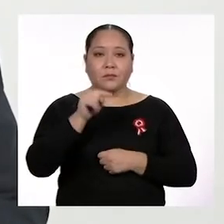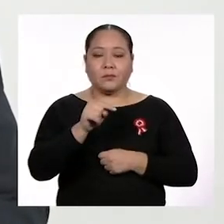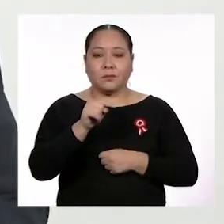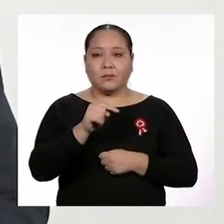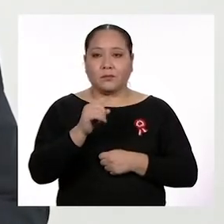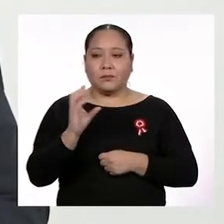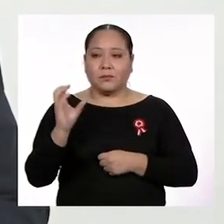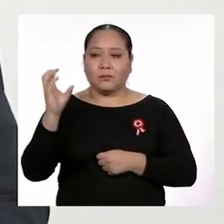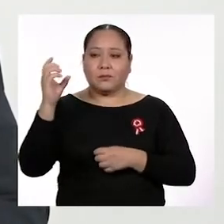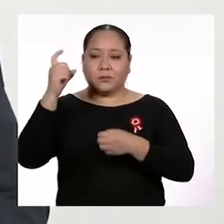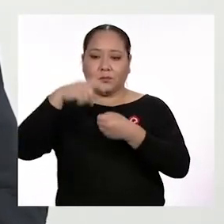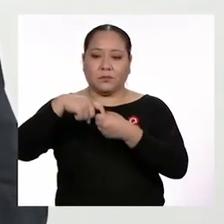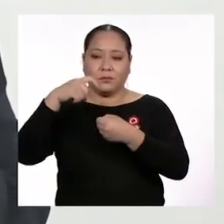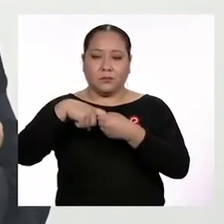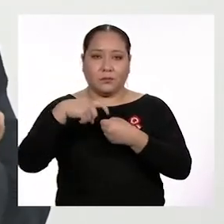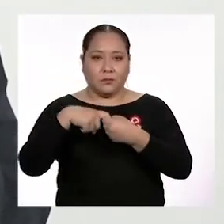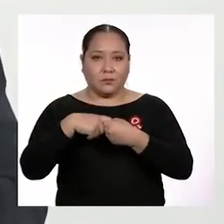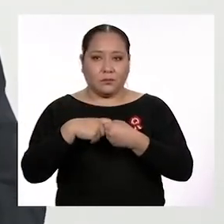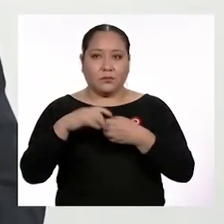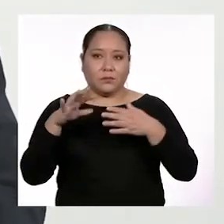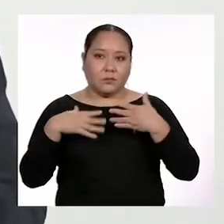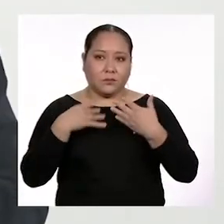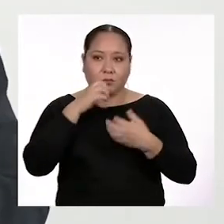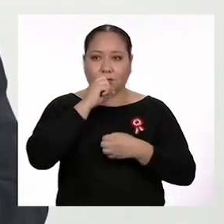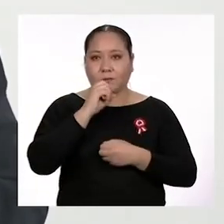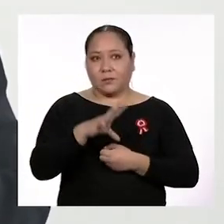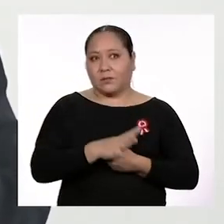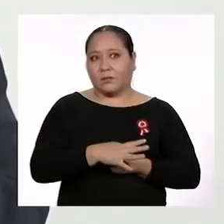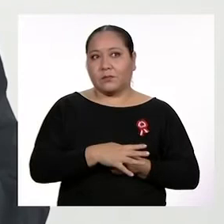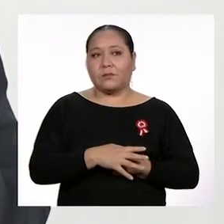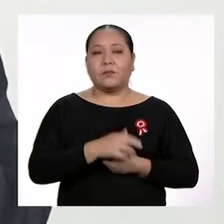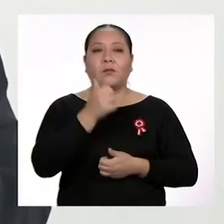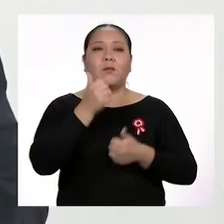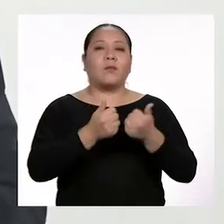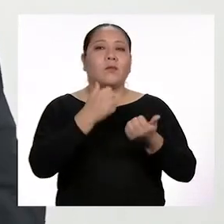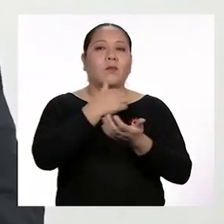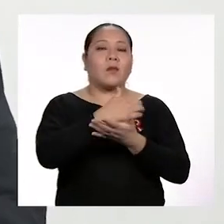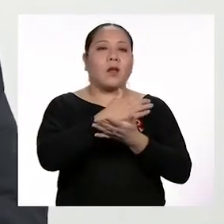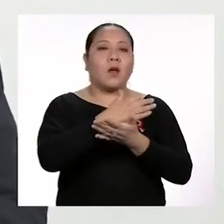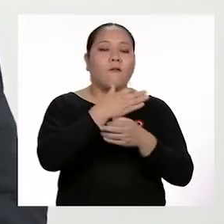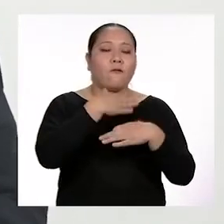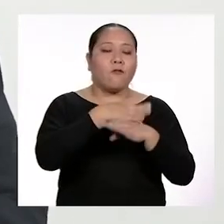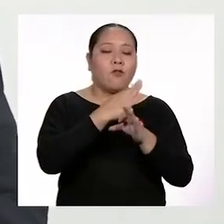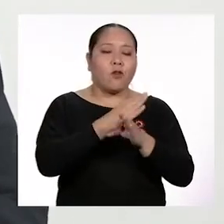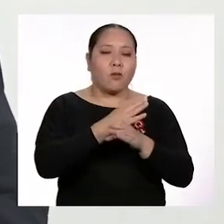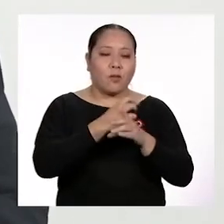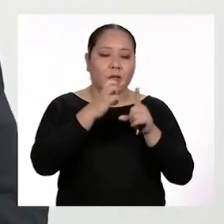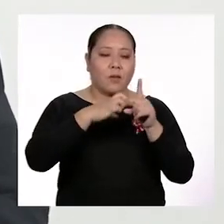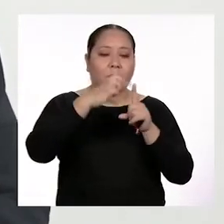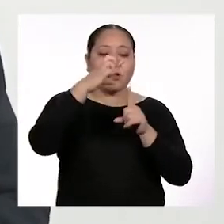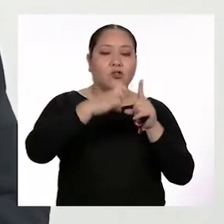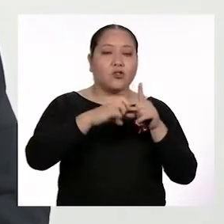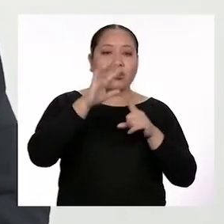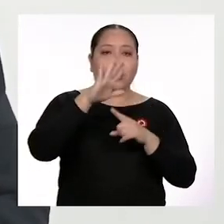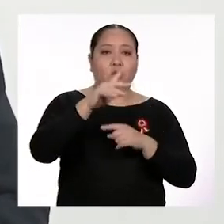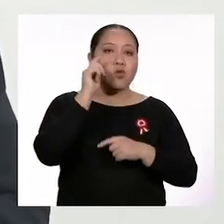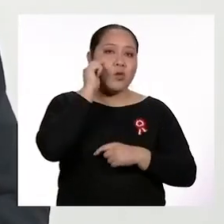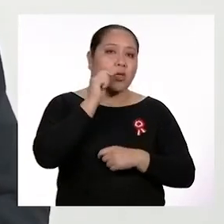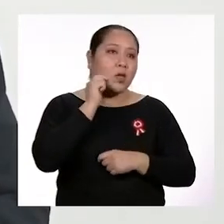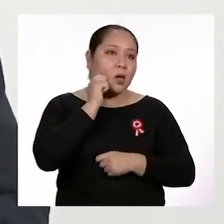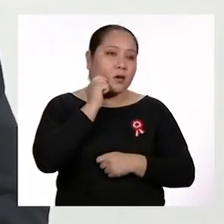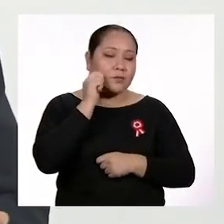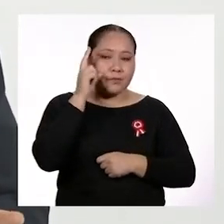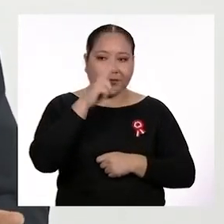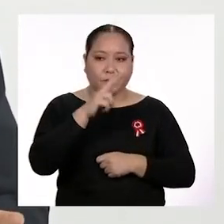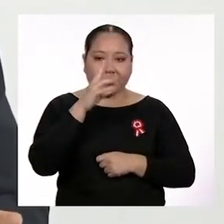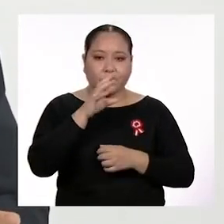de la intersección de intervalos, podremos determinar en qué categoría se ubica la presión arterial de tu tía, tomando en